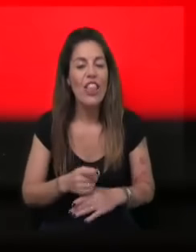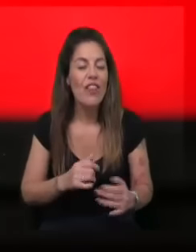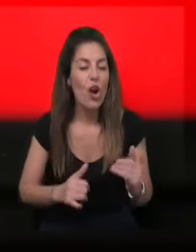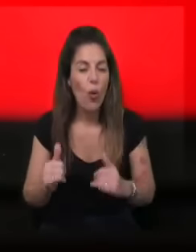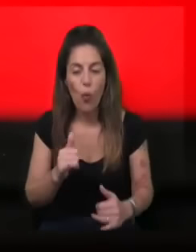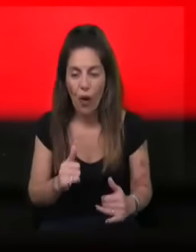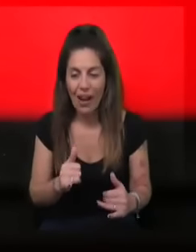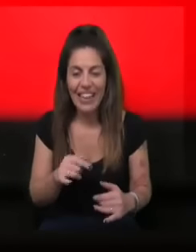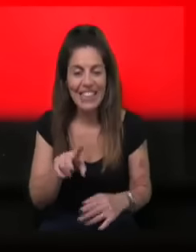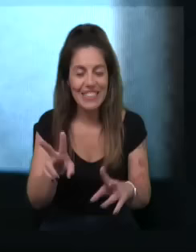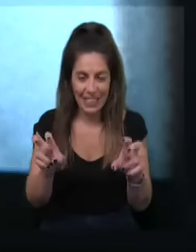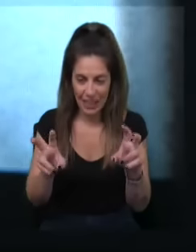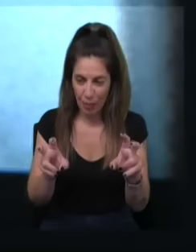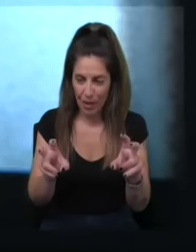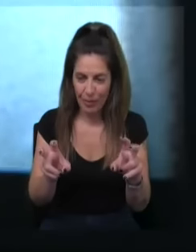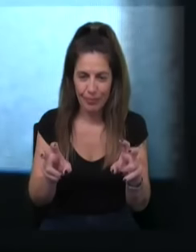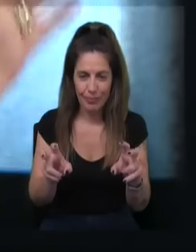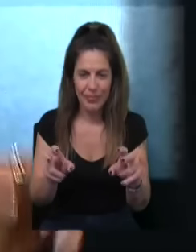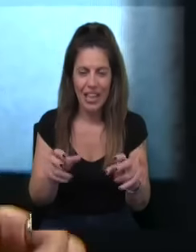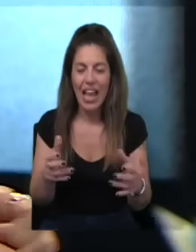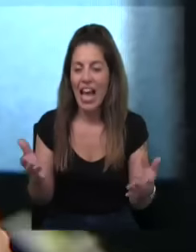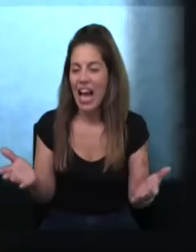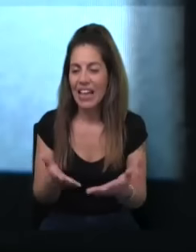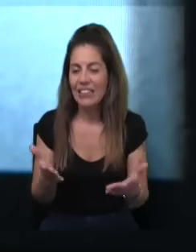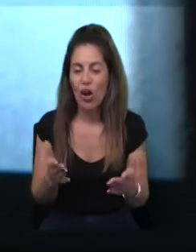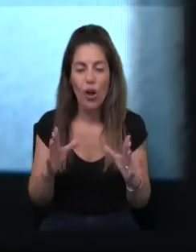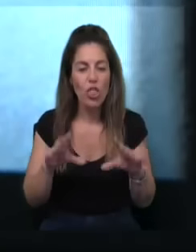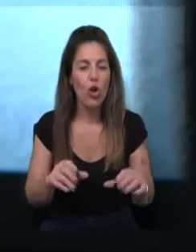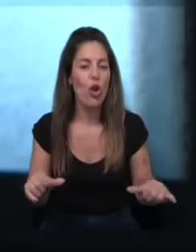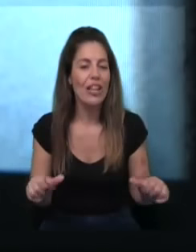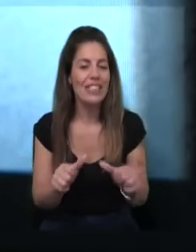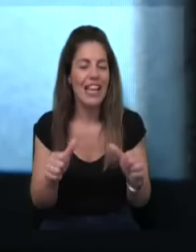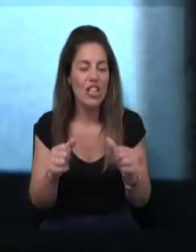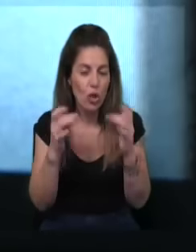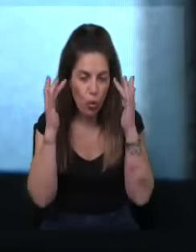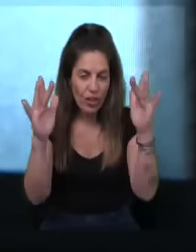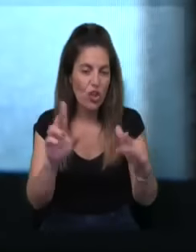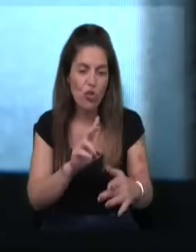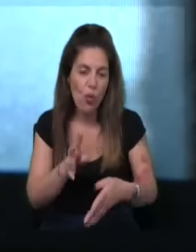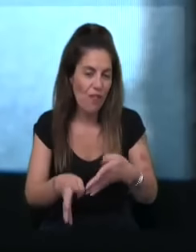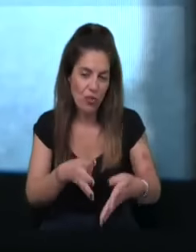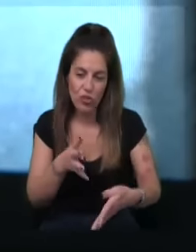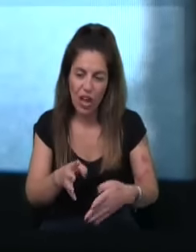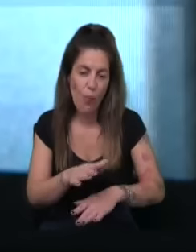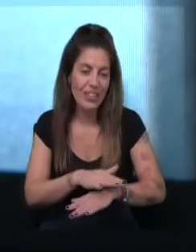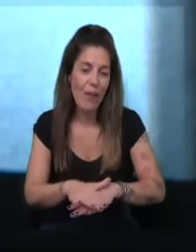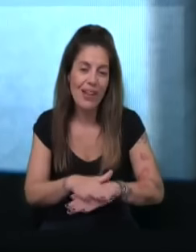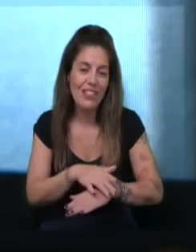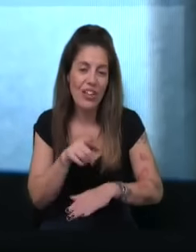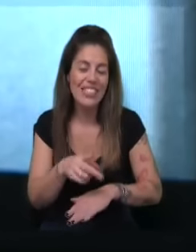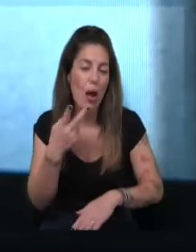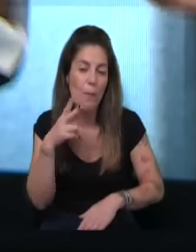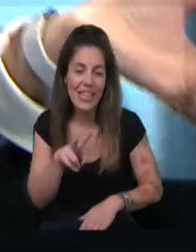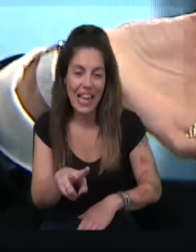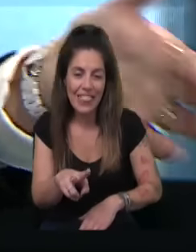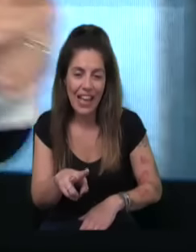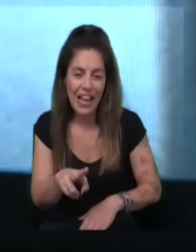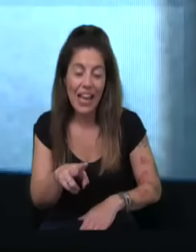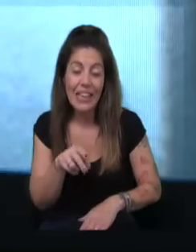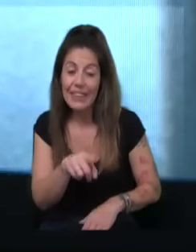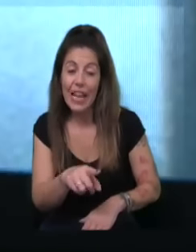este tema hasta ahora todo lo que se ha hecho en educación ha funcionado porque estado basado en esa mirada de te va a